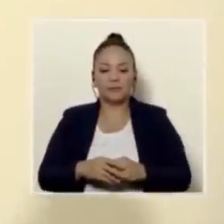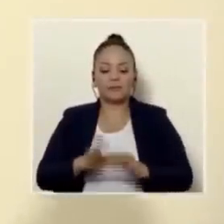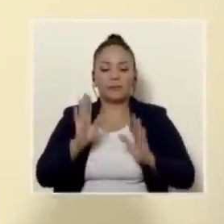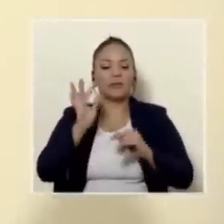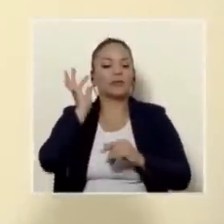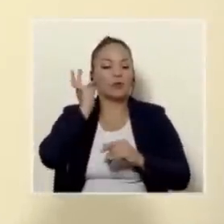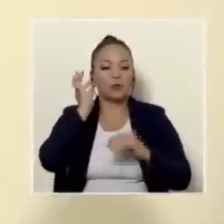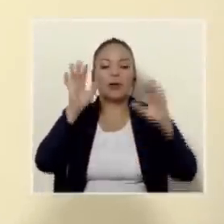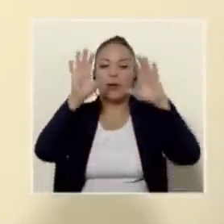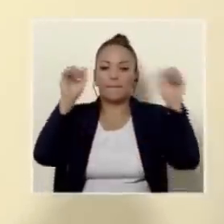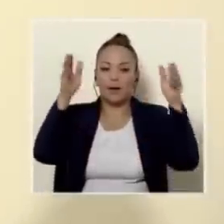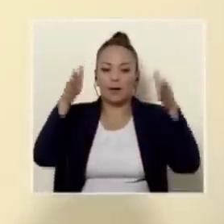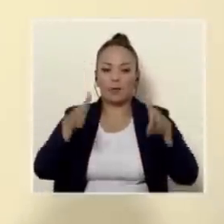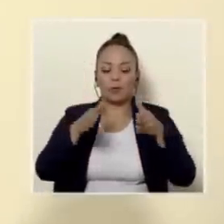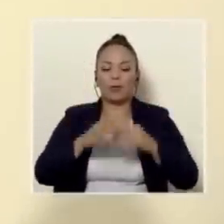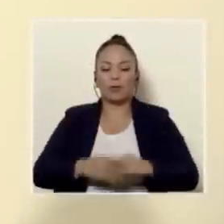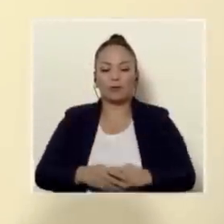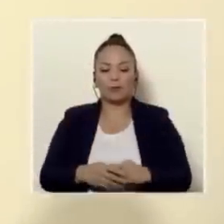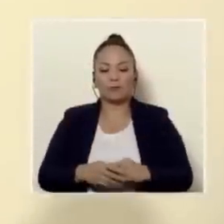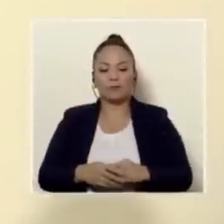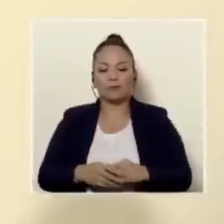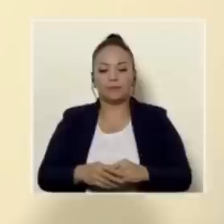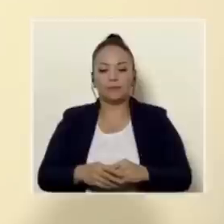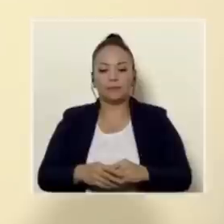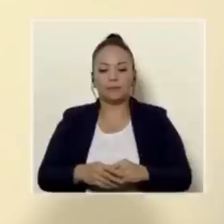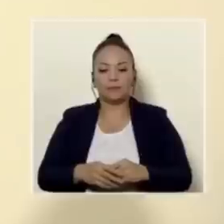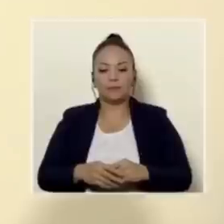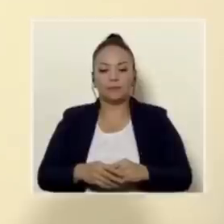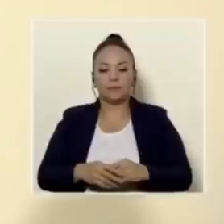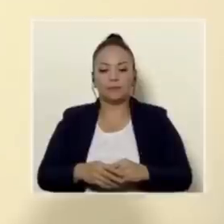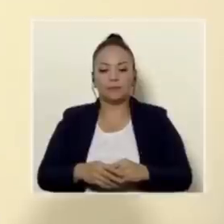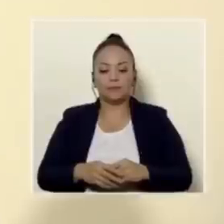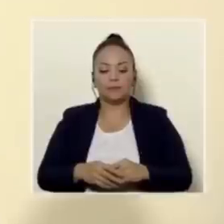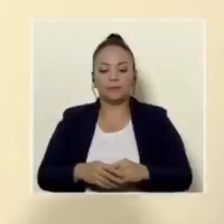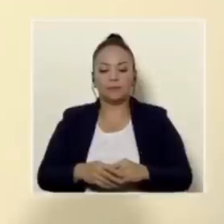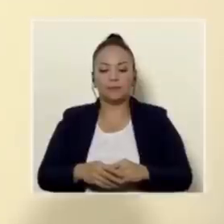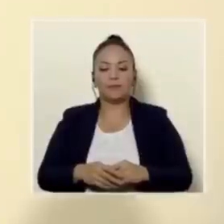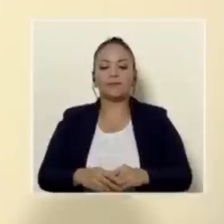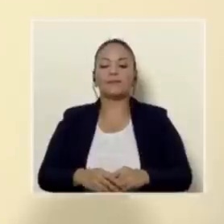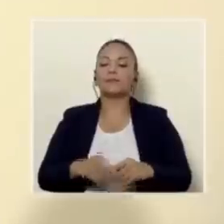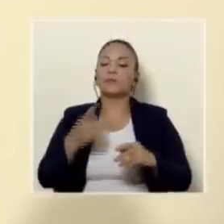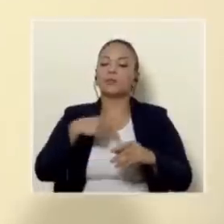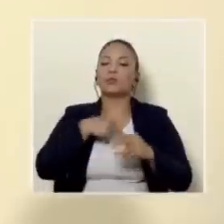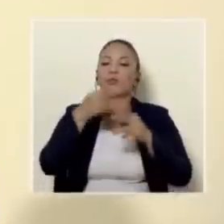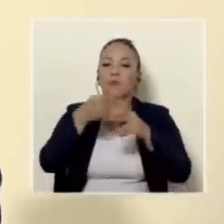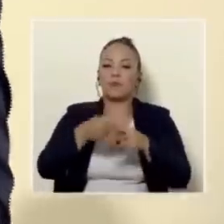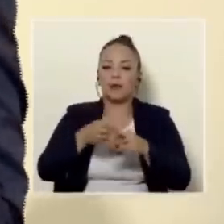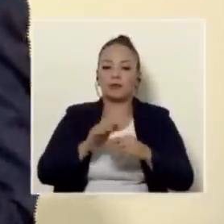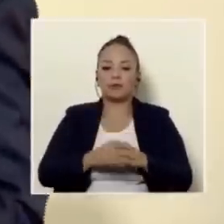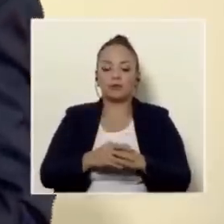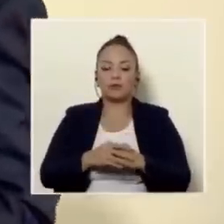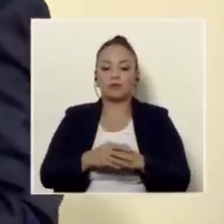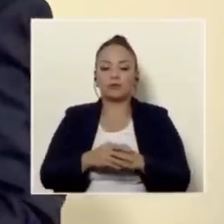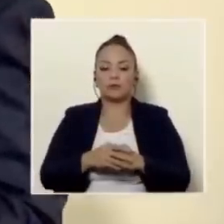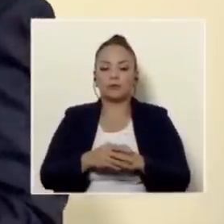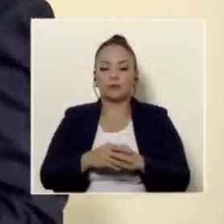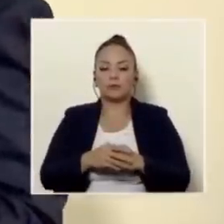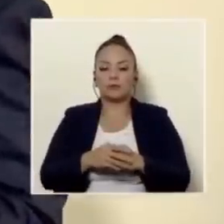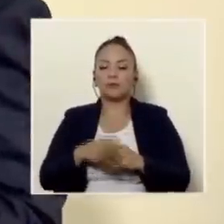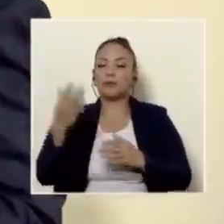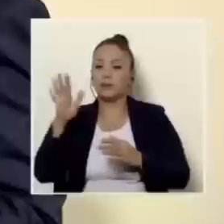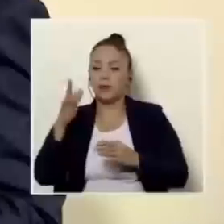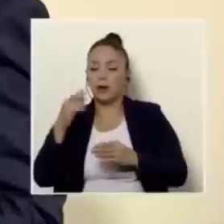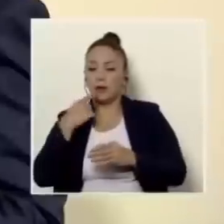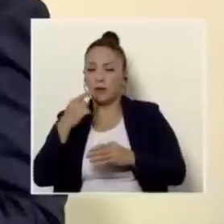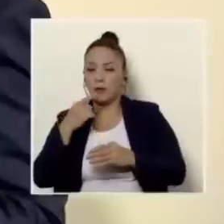La señora embajadora, obviamente, no, a la que estamos nombrando, ¿se puede decir? No sé